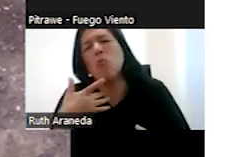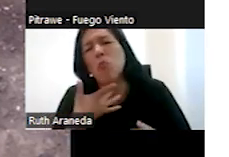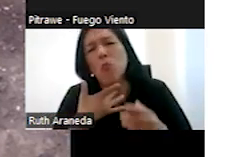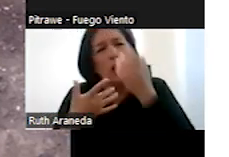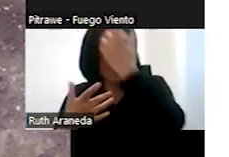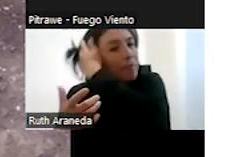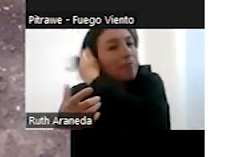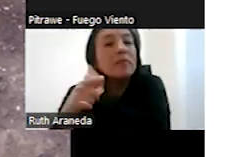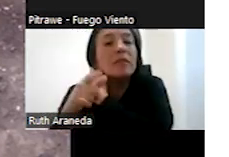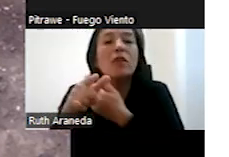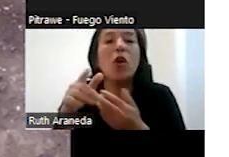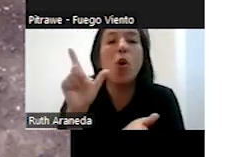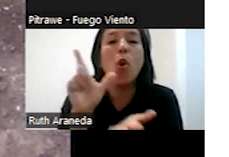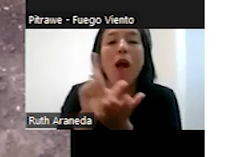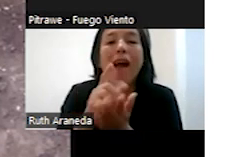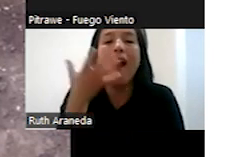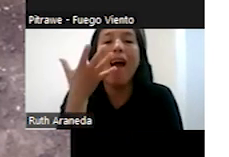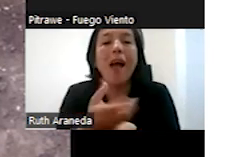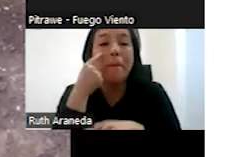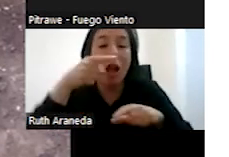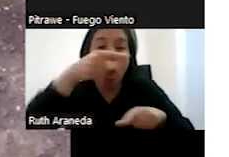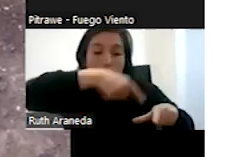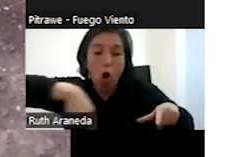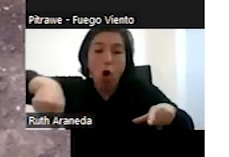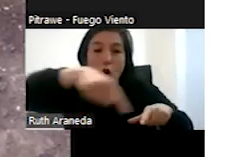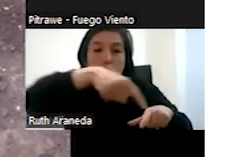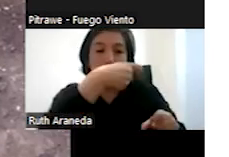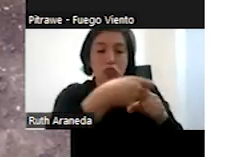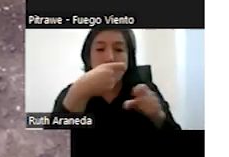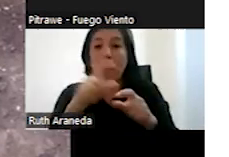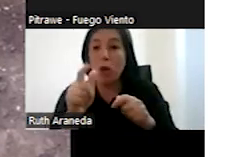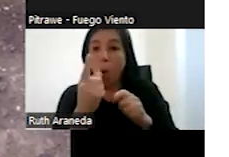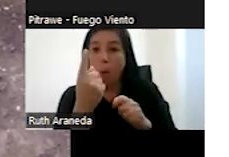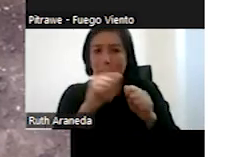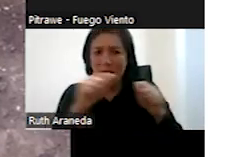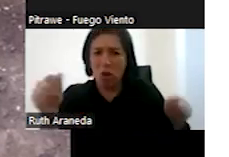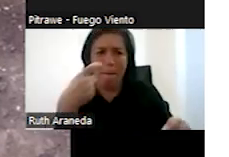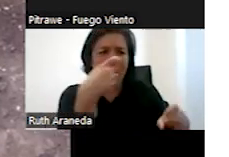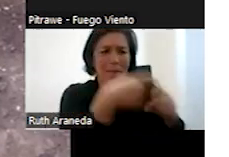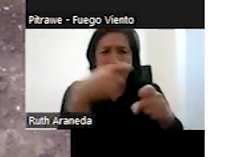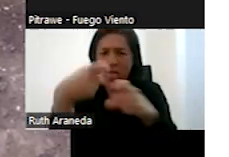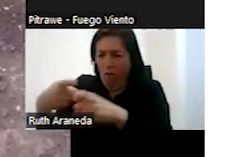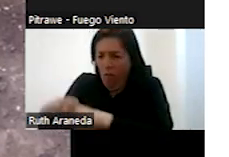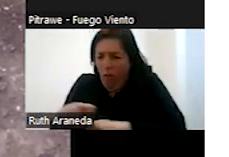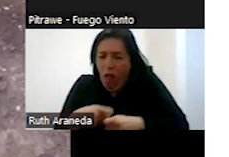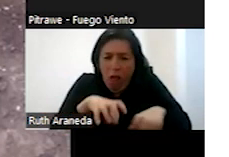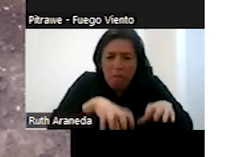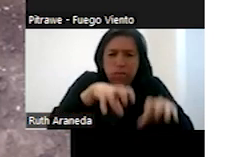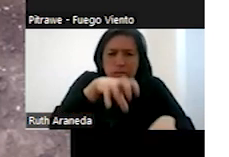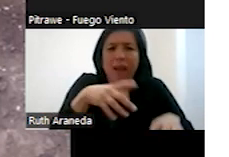a un sitio con unos fogones enormes, eso es, bueno, un metro de diámetro, con muchas piedras donde había todo tipo de